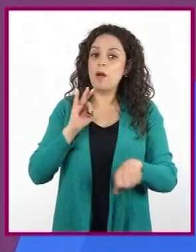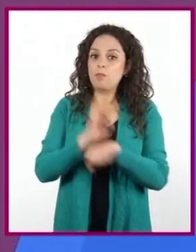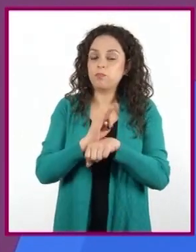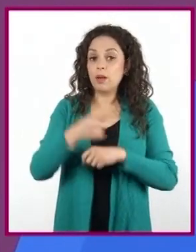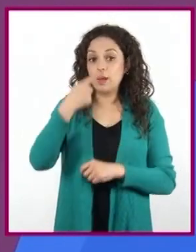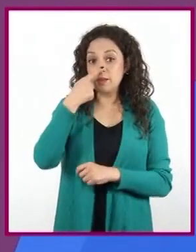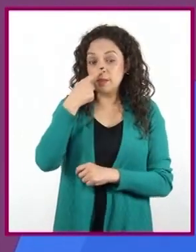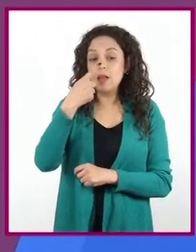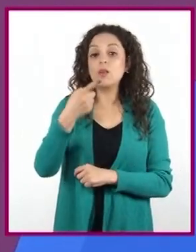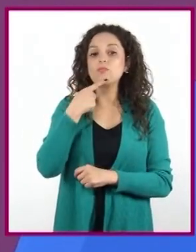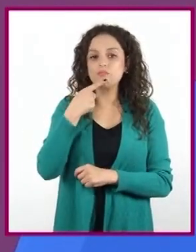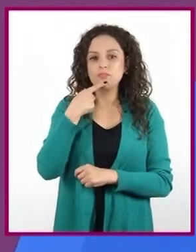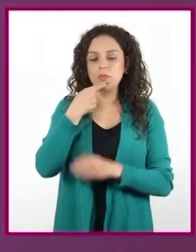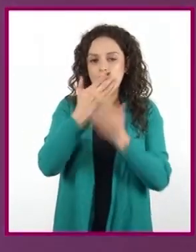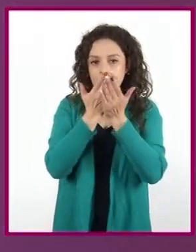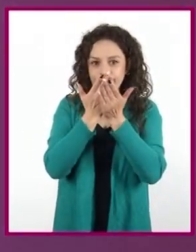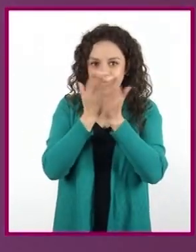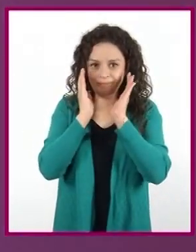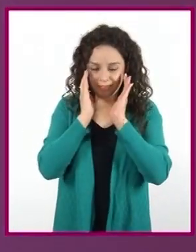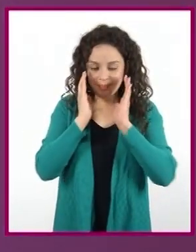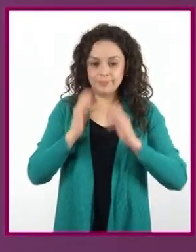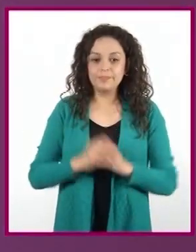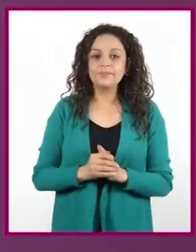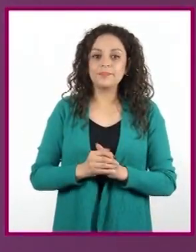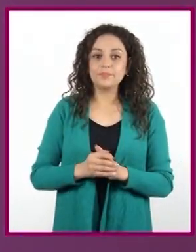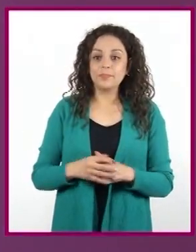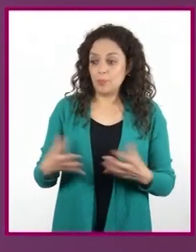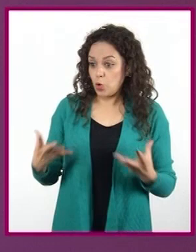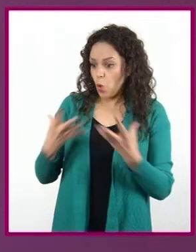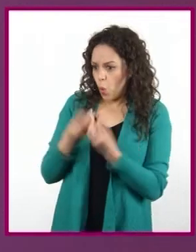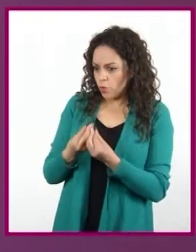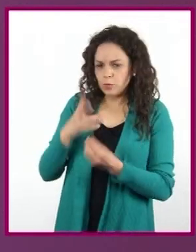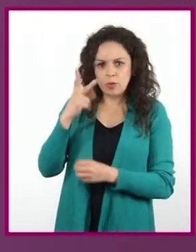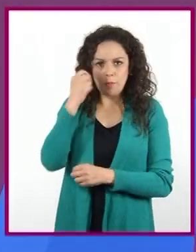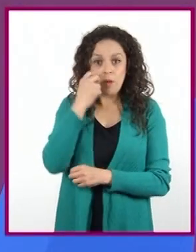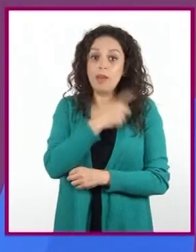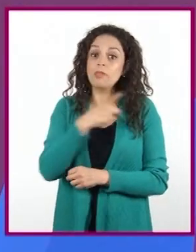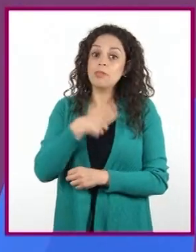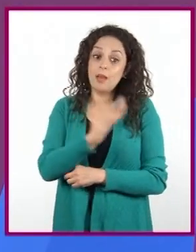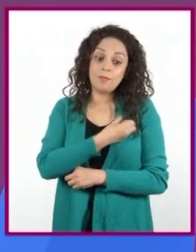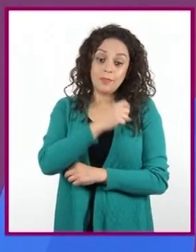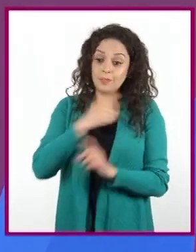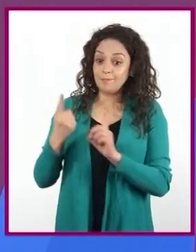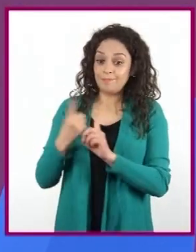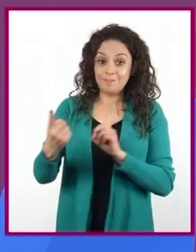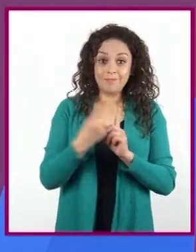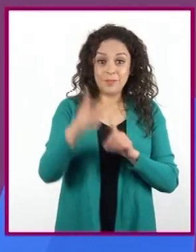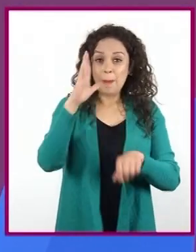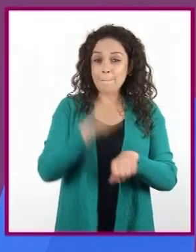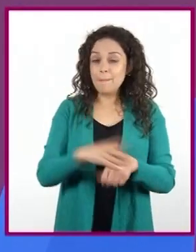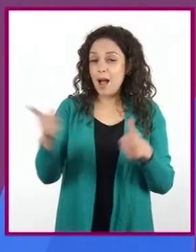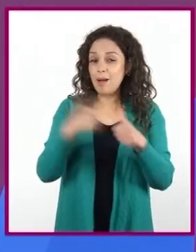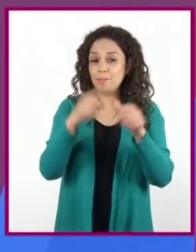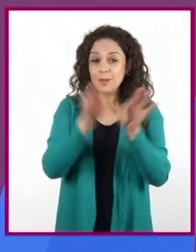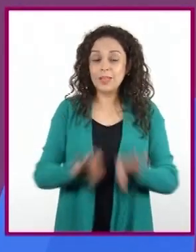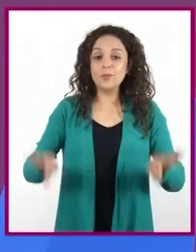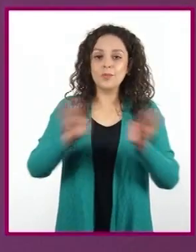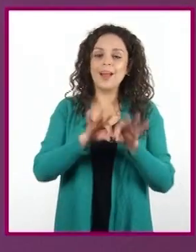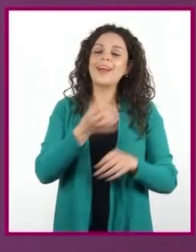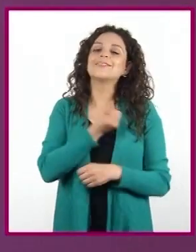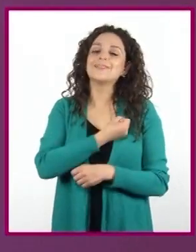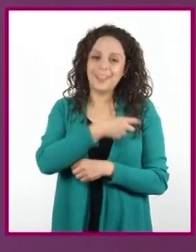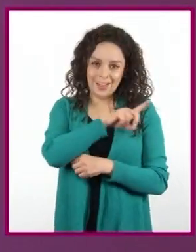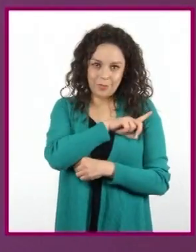boca. Y aunque juntos guardar y pedir la sana distancia. La salud es lo primero. Además,